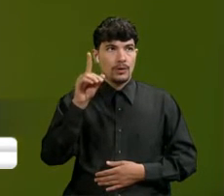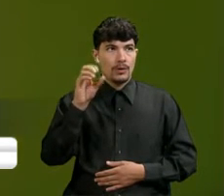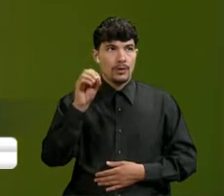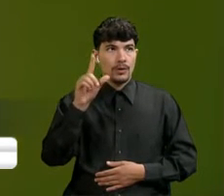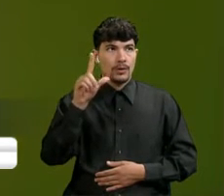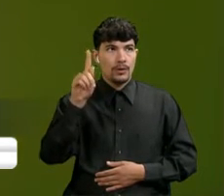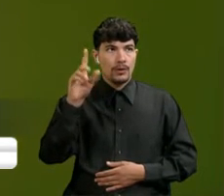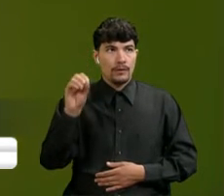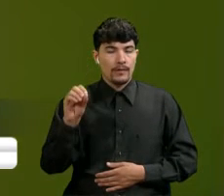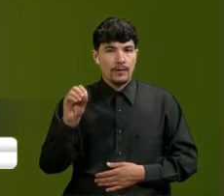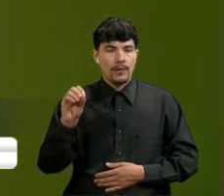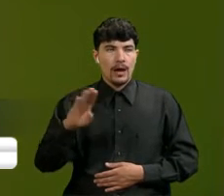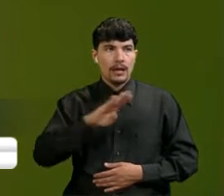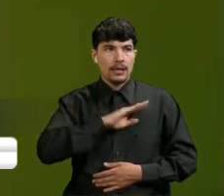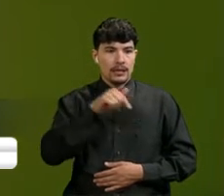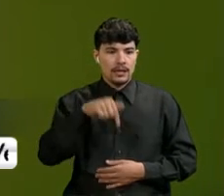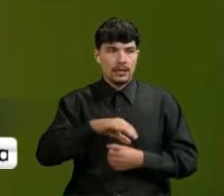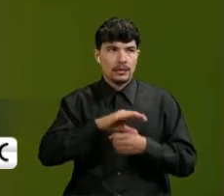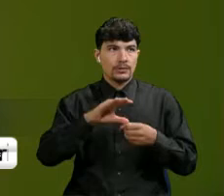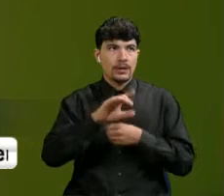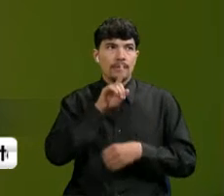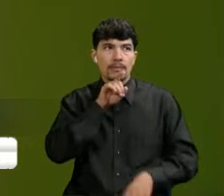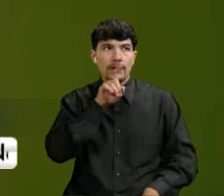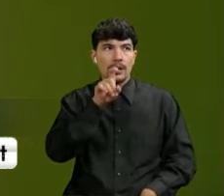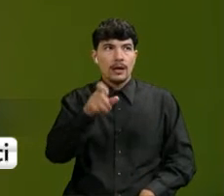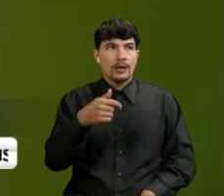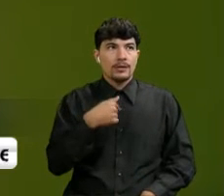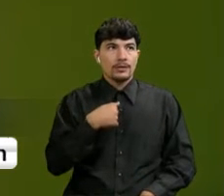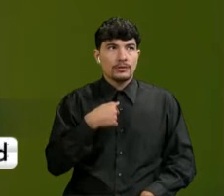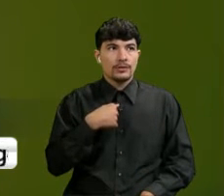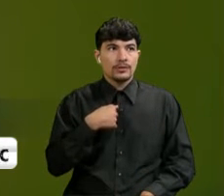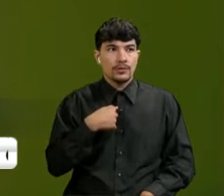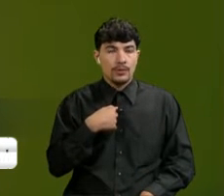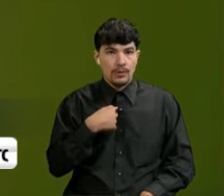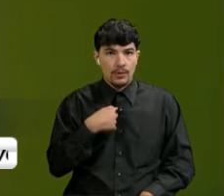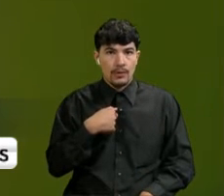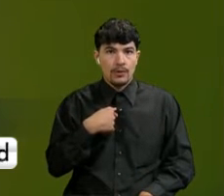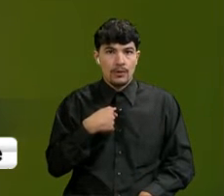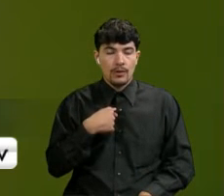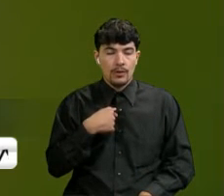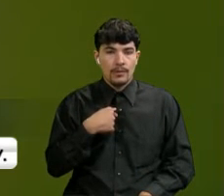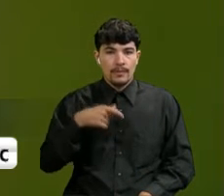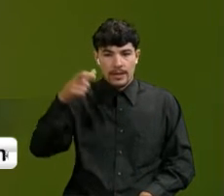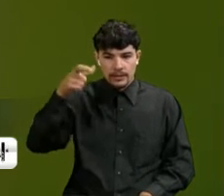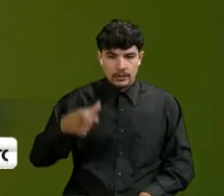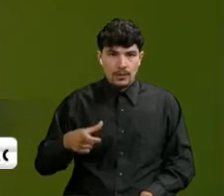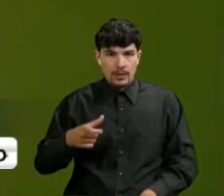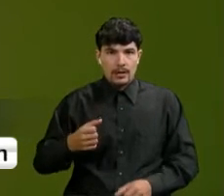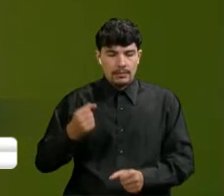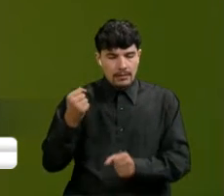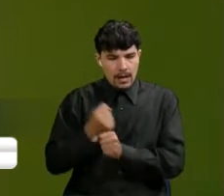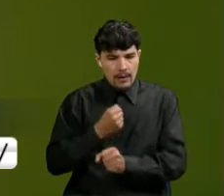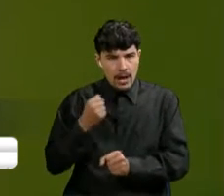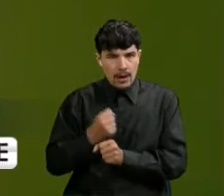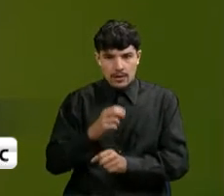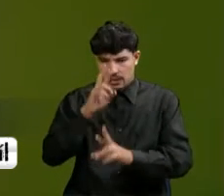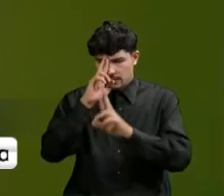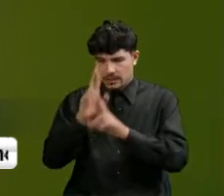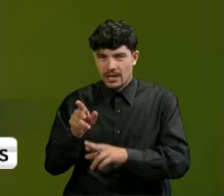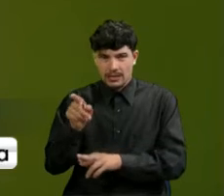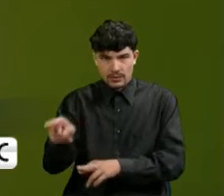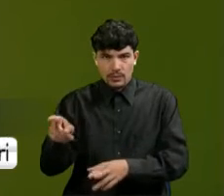alcalde de bucaramanga como funcionario respetuoso del orden judicial impartida por la juez